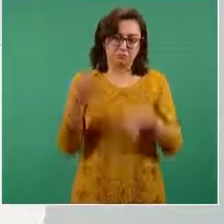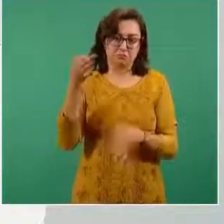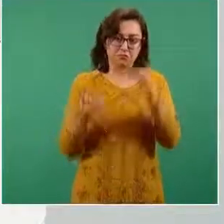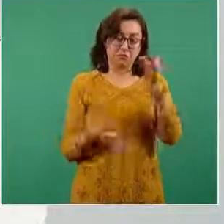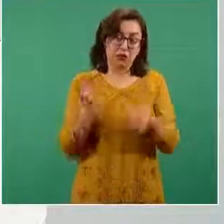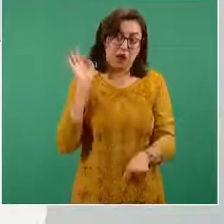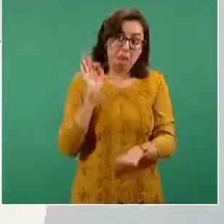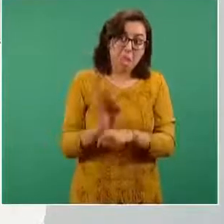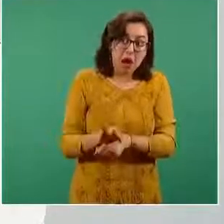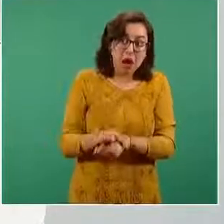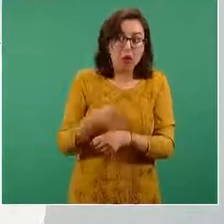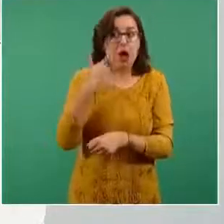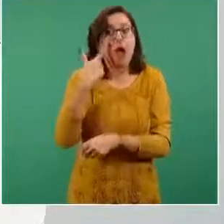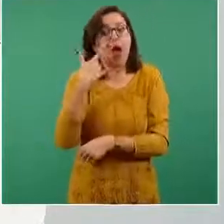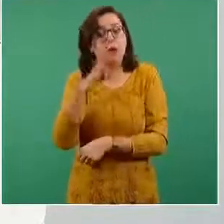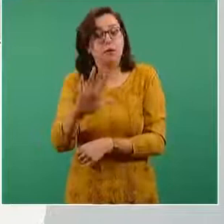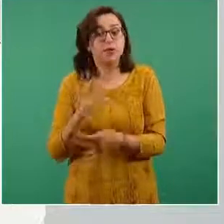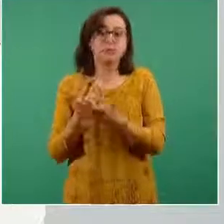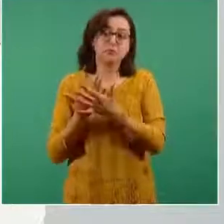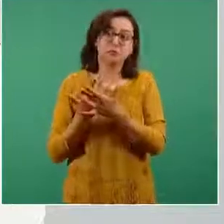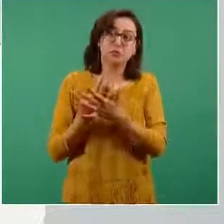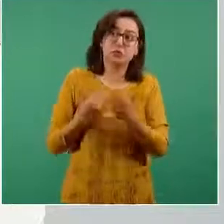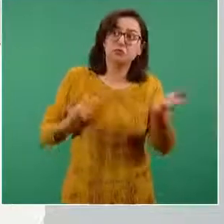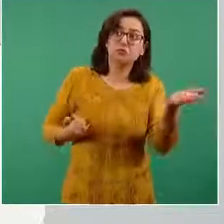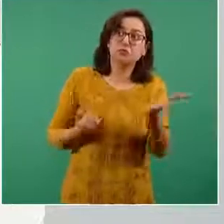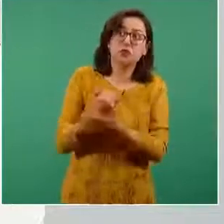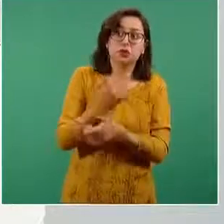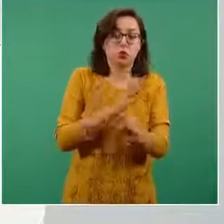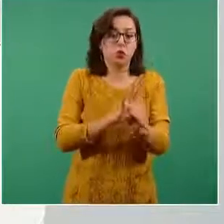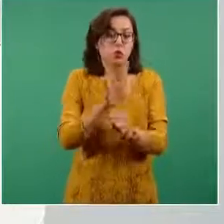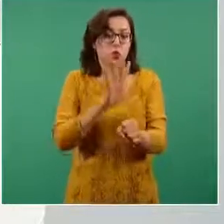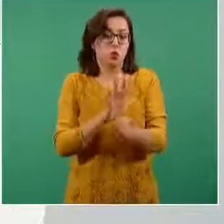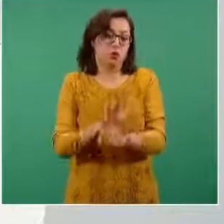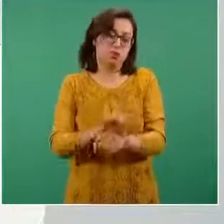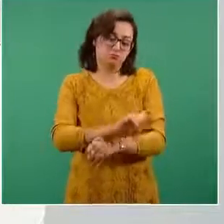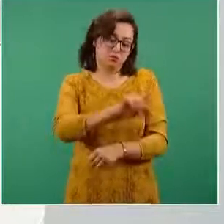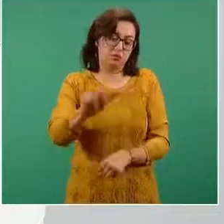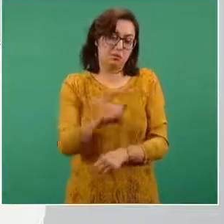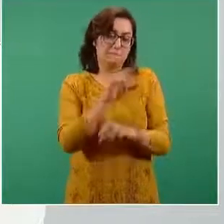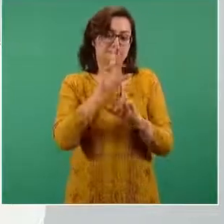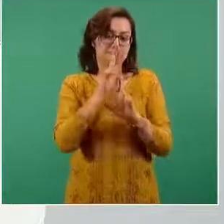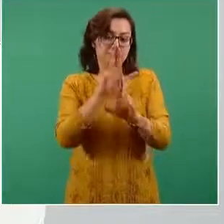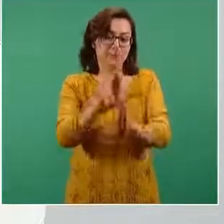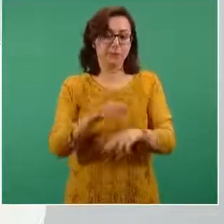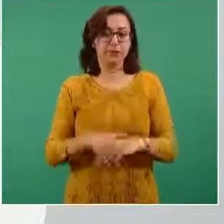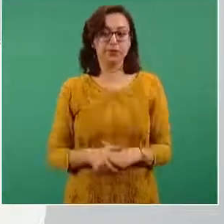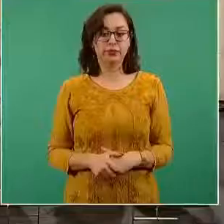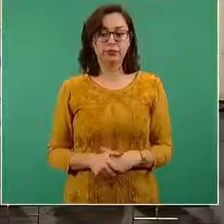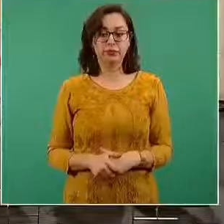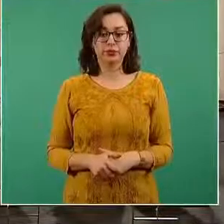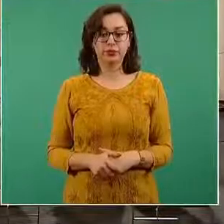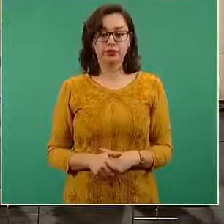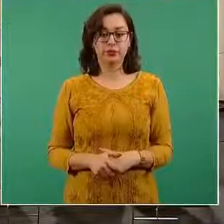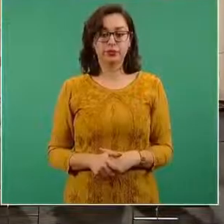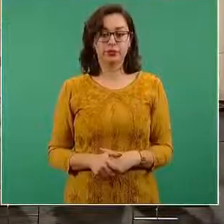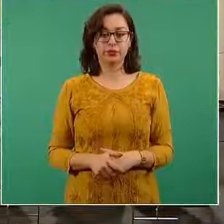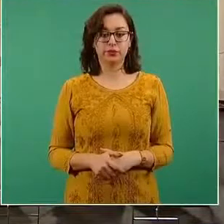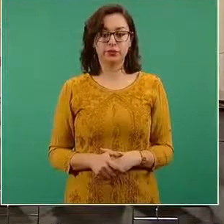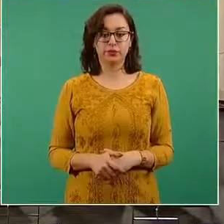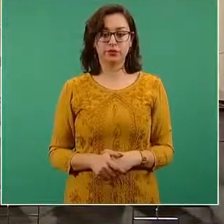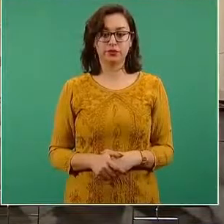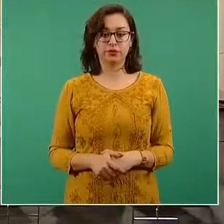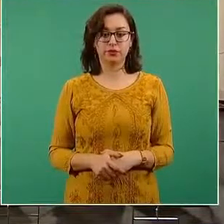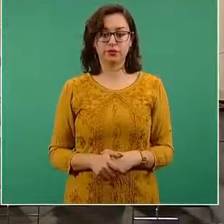particulares. Nosotros vamos a estar siempre atentos para efectos de responder como se requiera a este